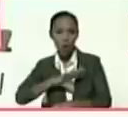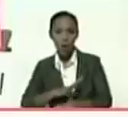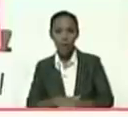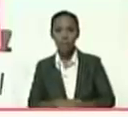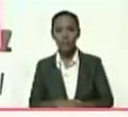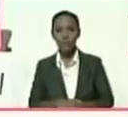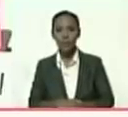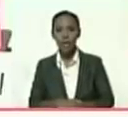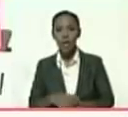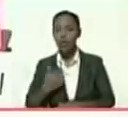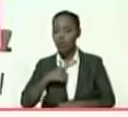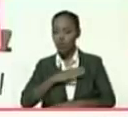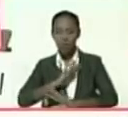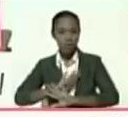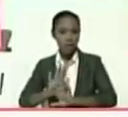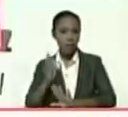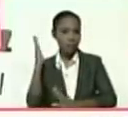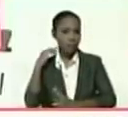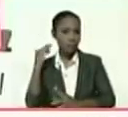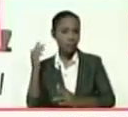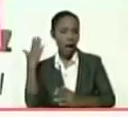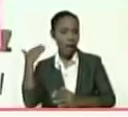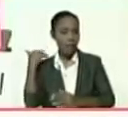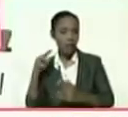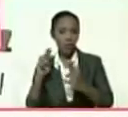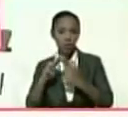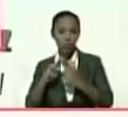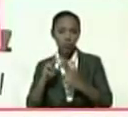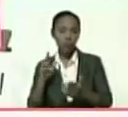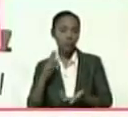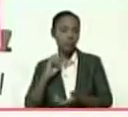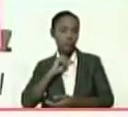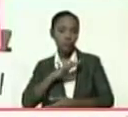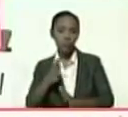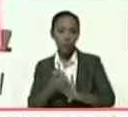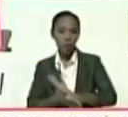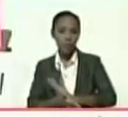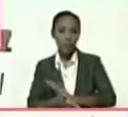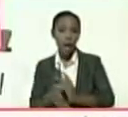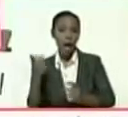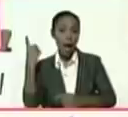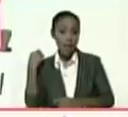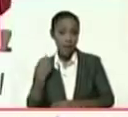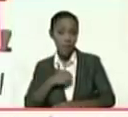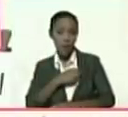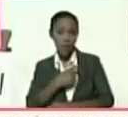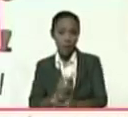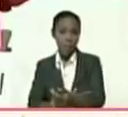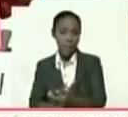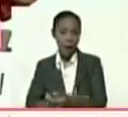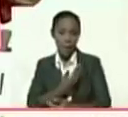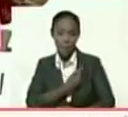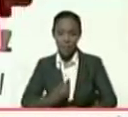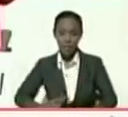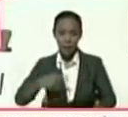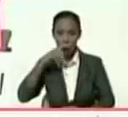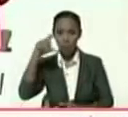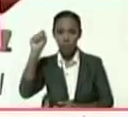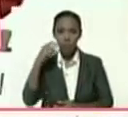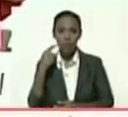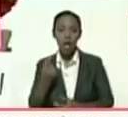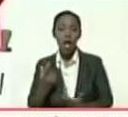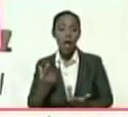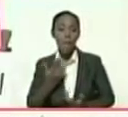Ya nosotros lo hemos recorrido. Y ayer nuestro compañero hermano presidente Nicolás Maduro, presidente